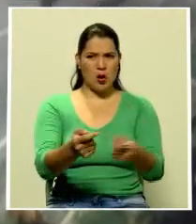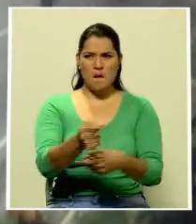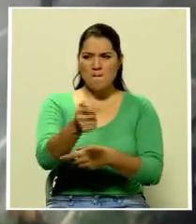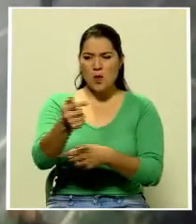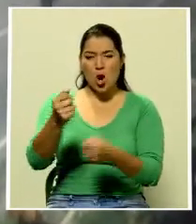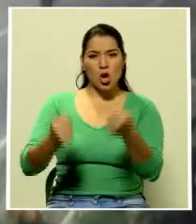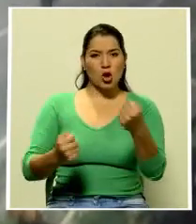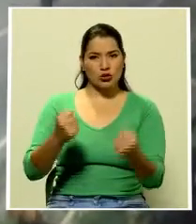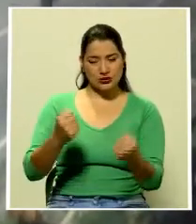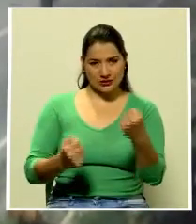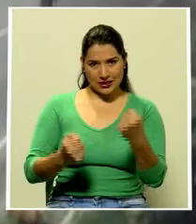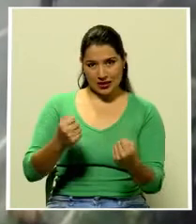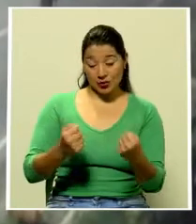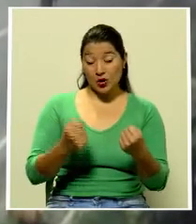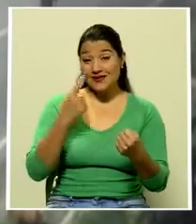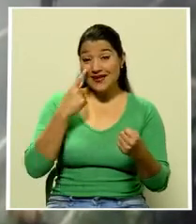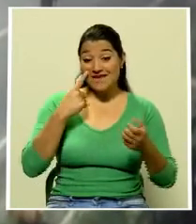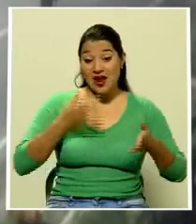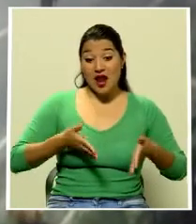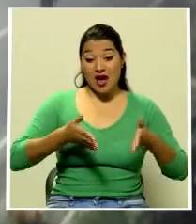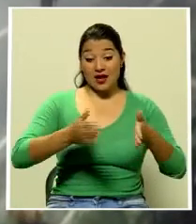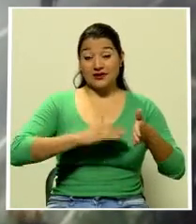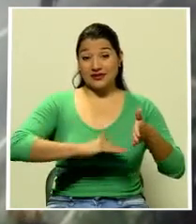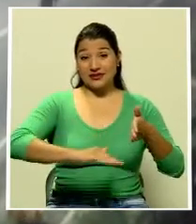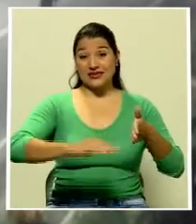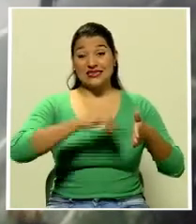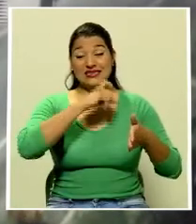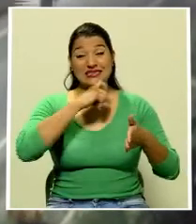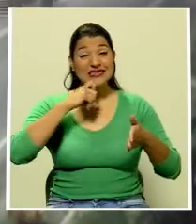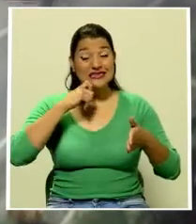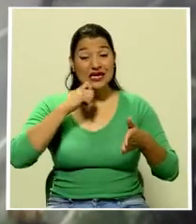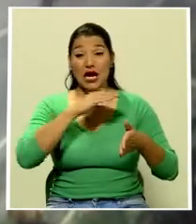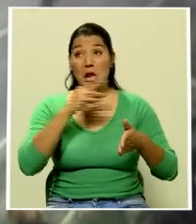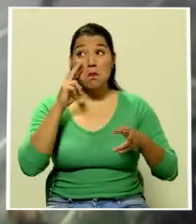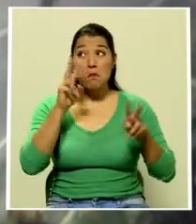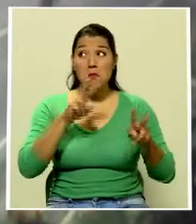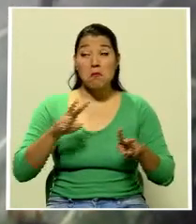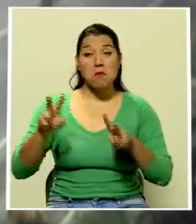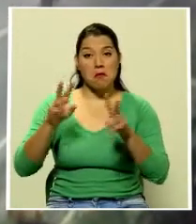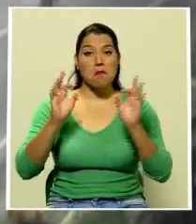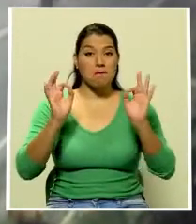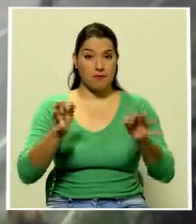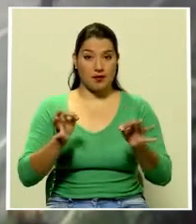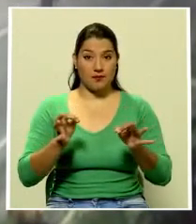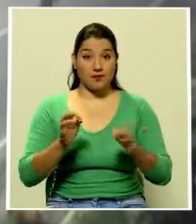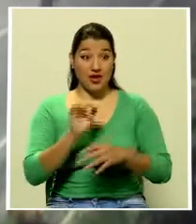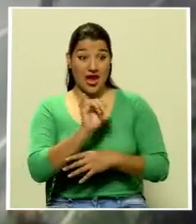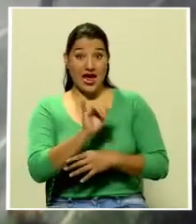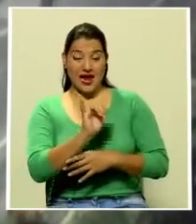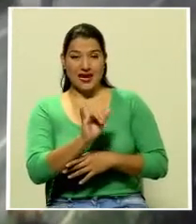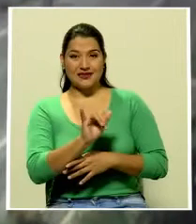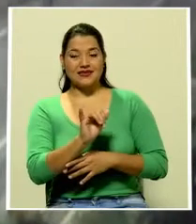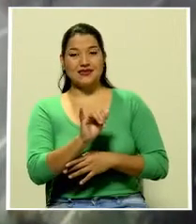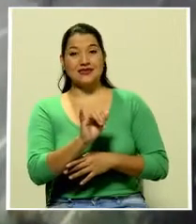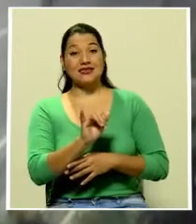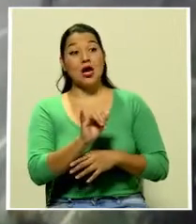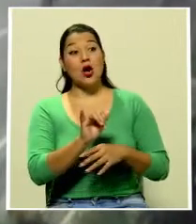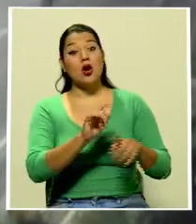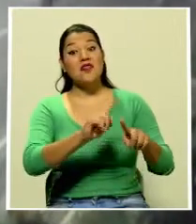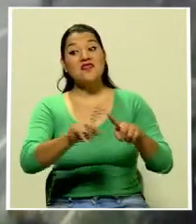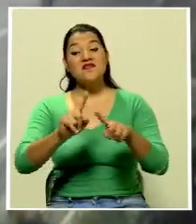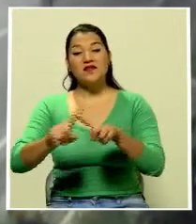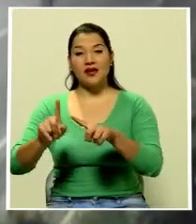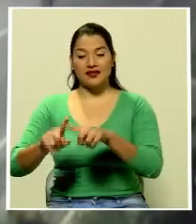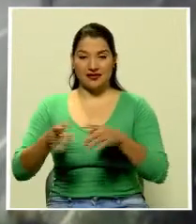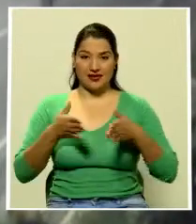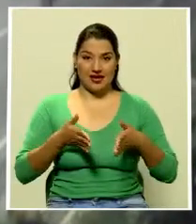circular, superficie de rodaje seca y buena visibilidad Estas son las condiciones en distintos